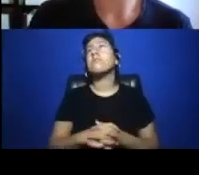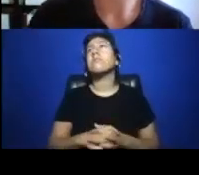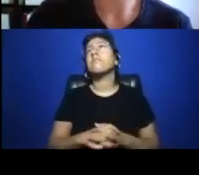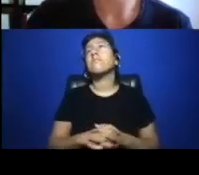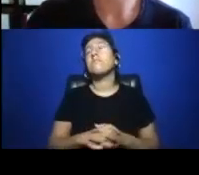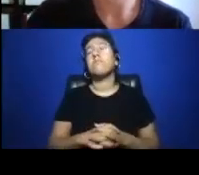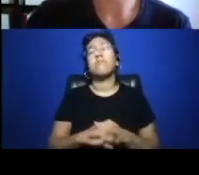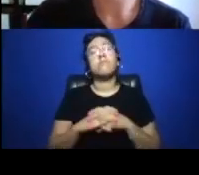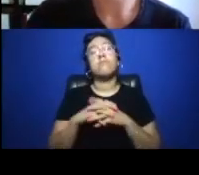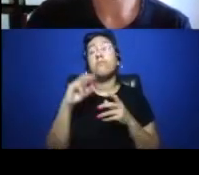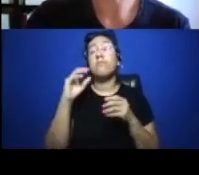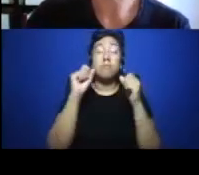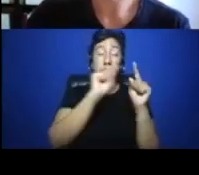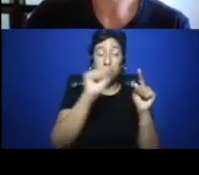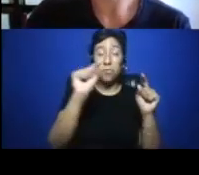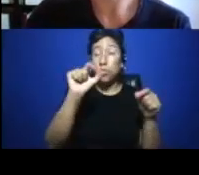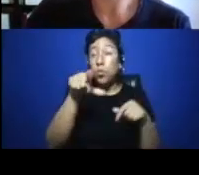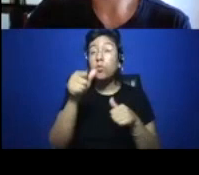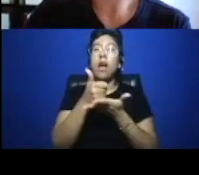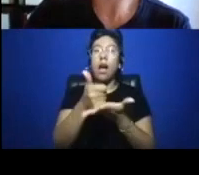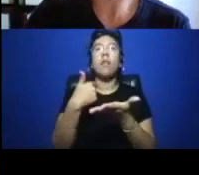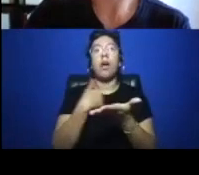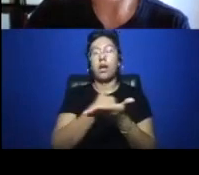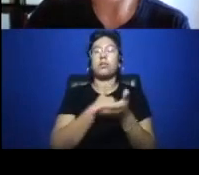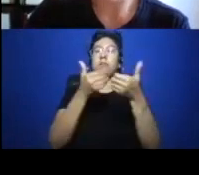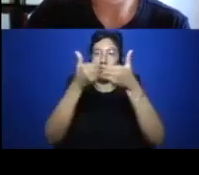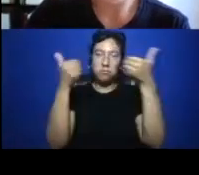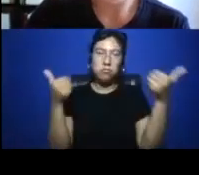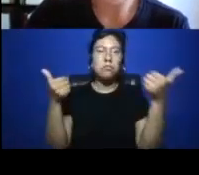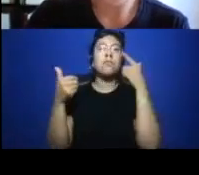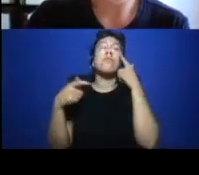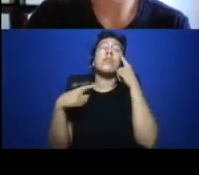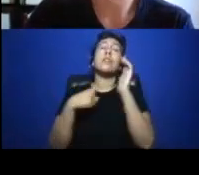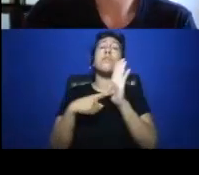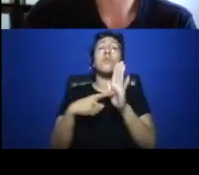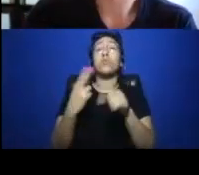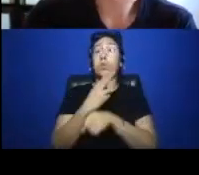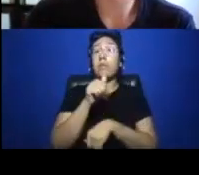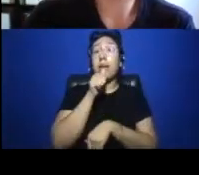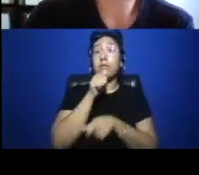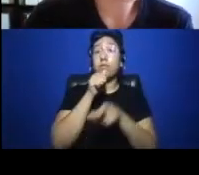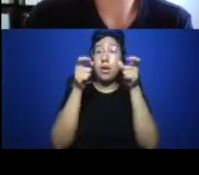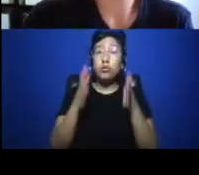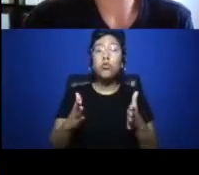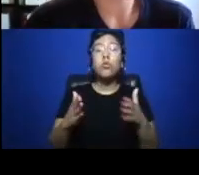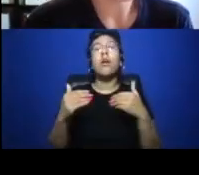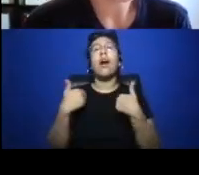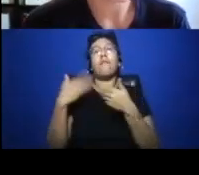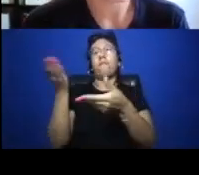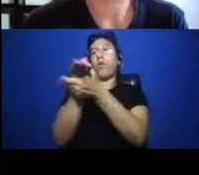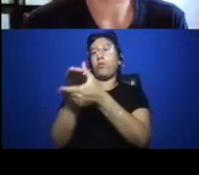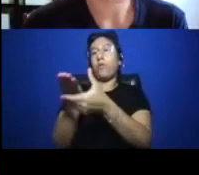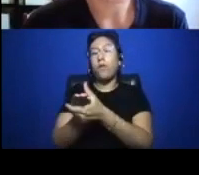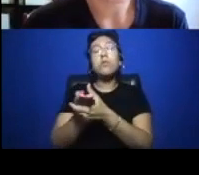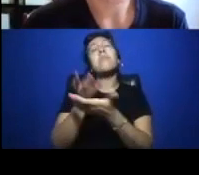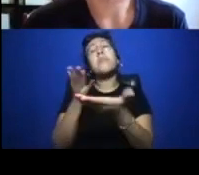Y que muchas de estas herramientas nos ayudan a manejar eso. Entonces, si estás usando una aplicación, un software para manejar